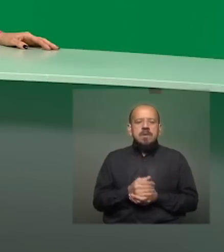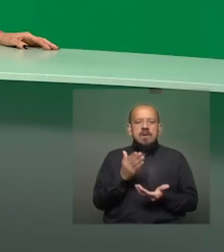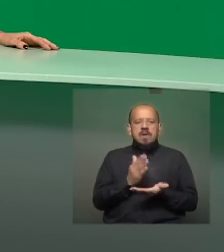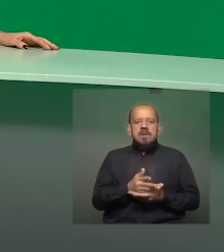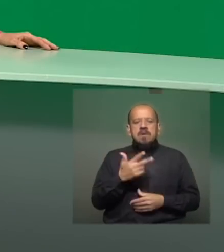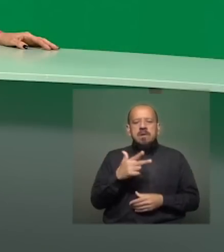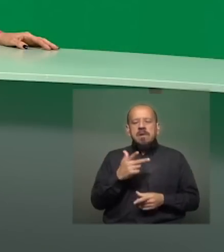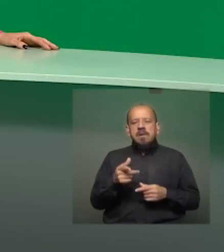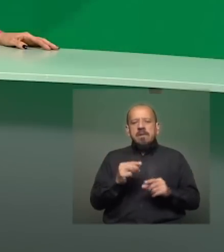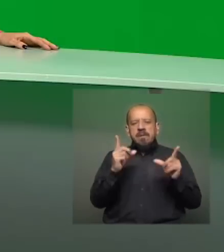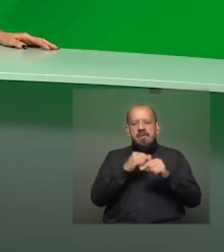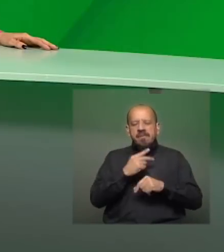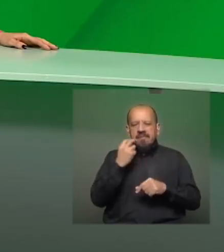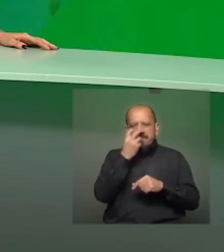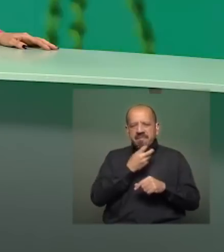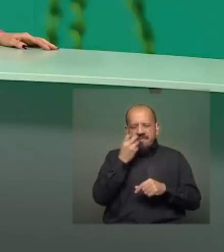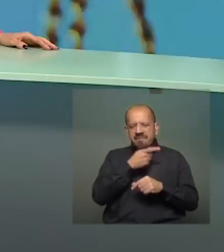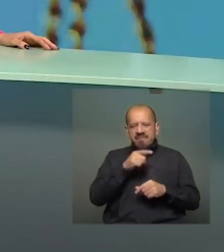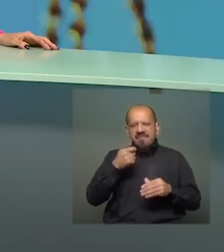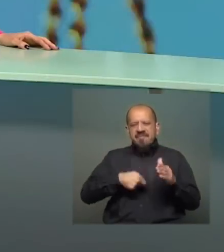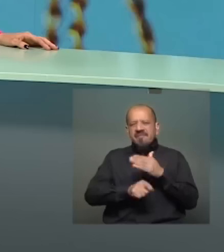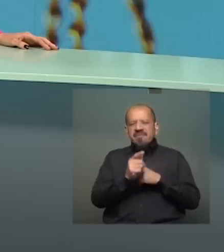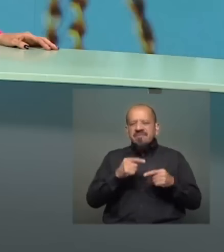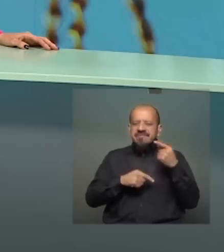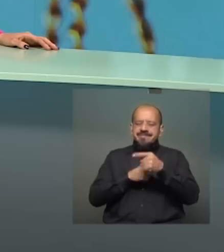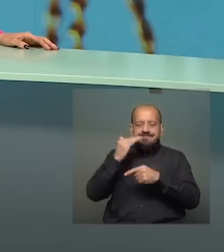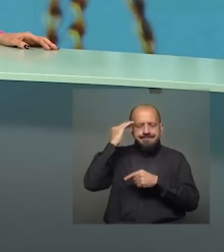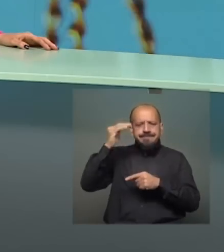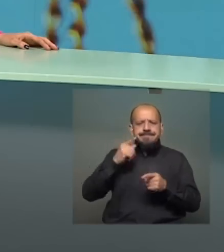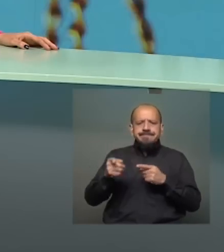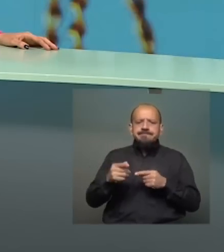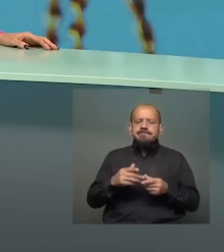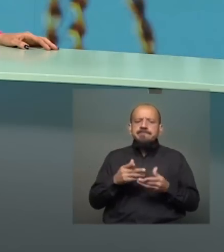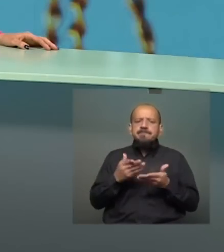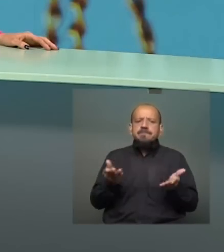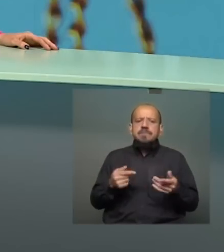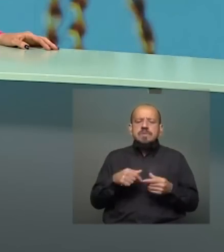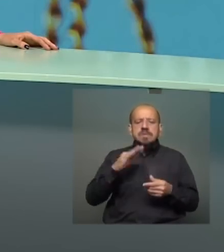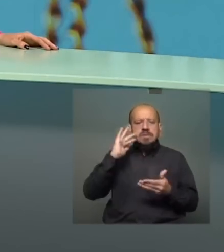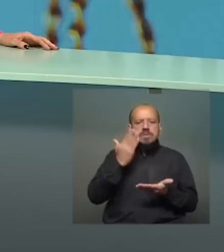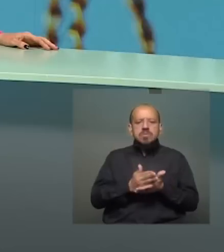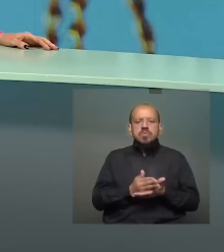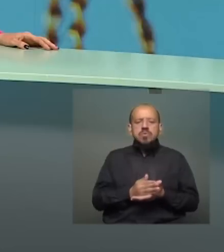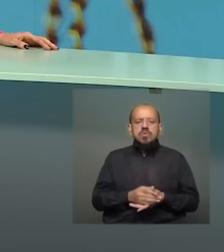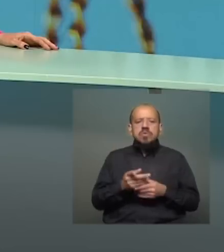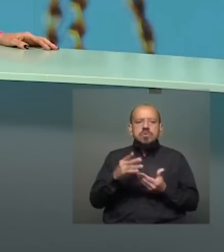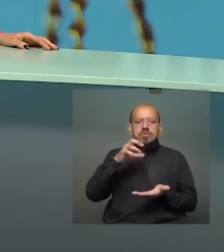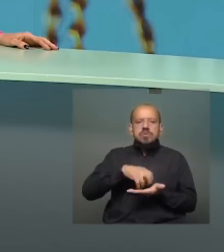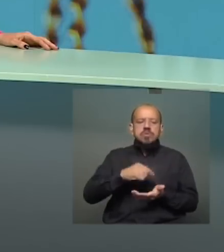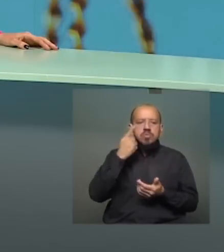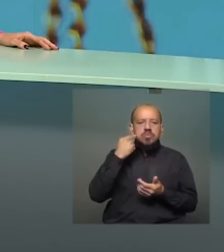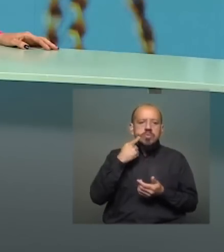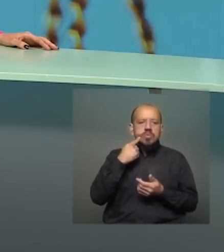terminó el juicio oral que se lleva adelante contra militares acusados de delitos durante la dictadura en el Batallón de